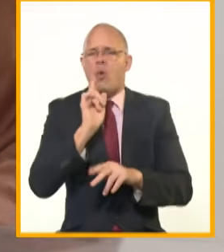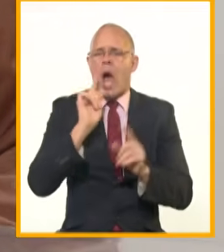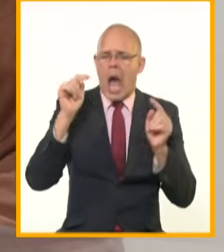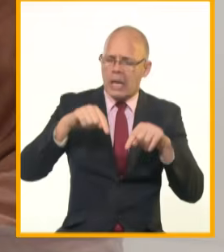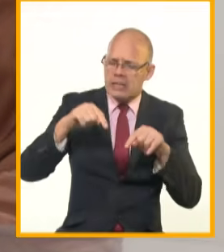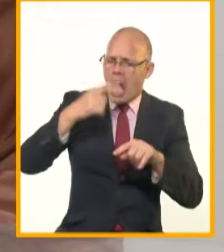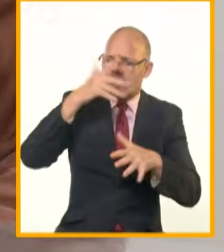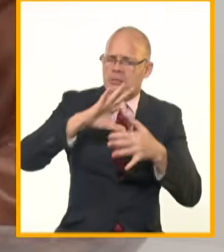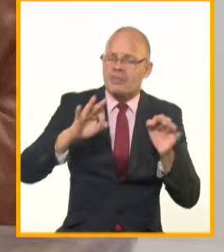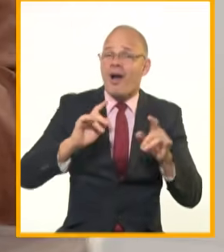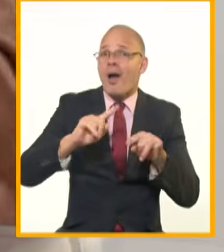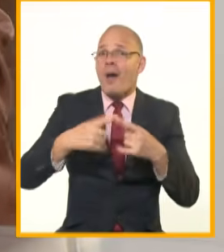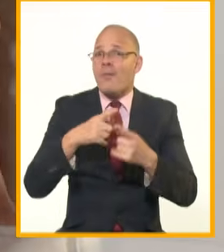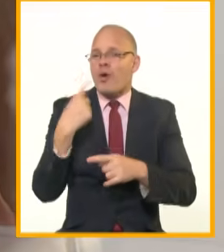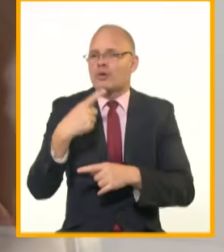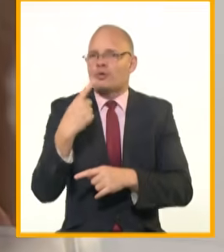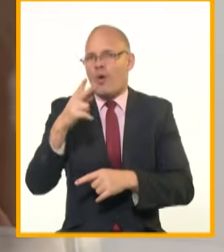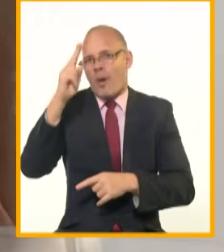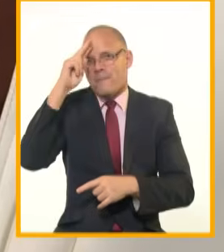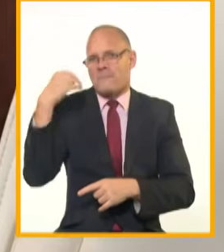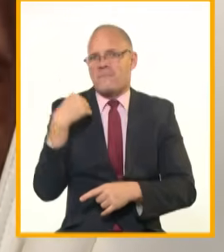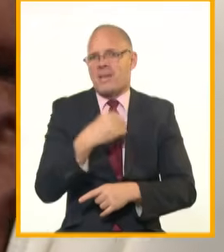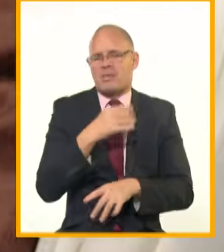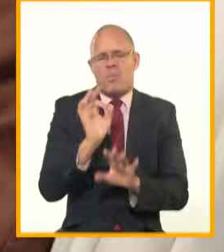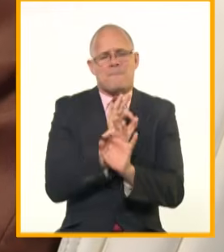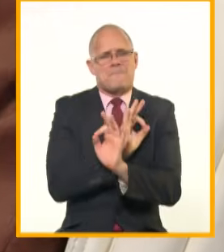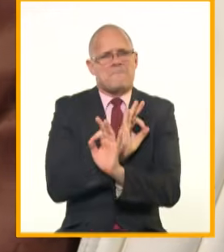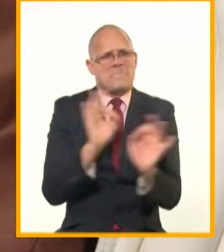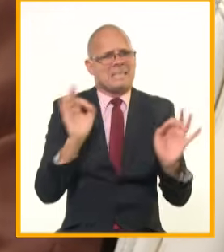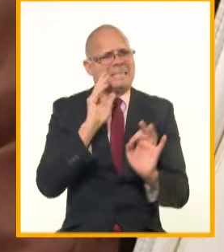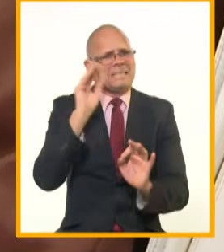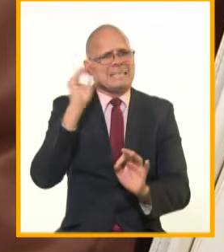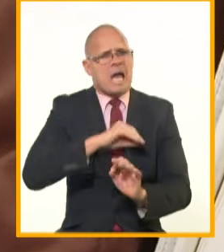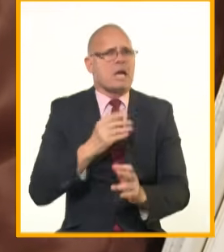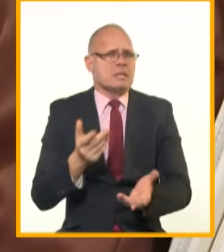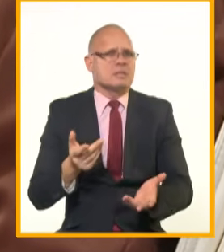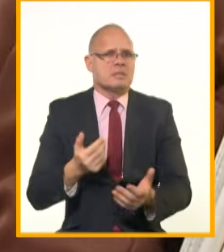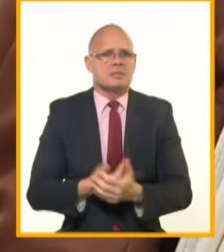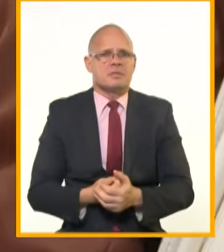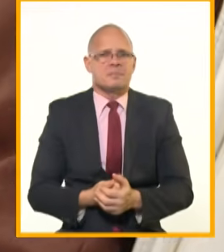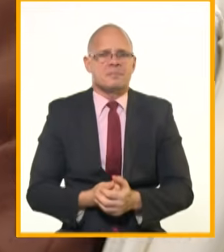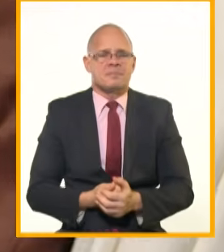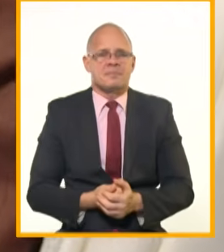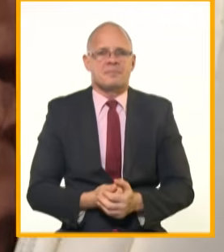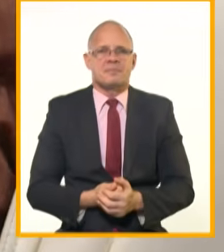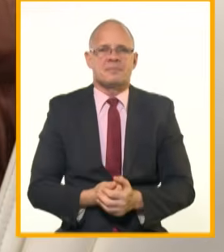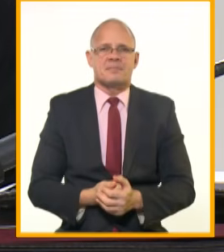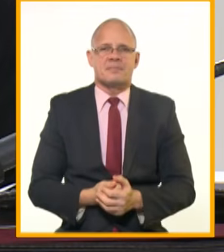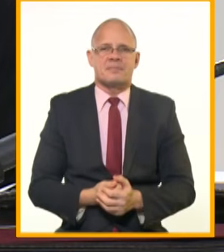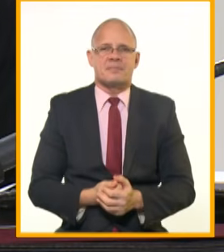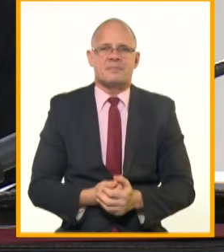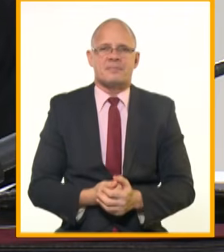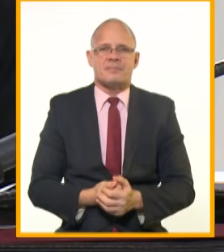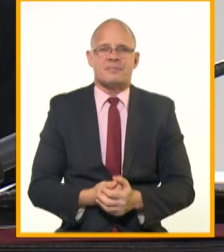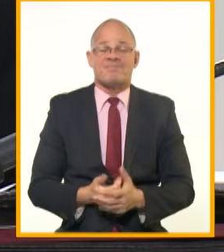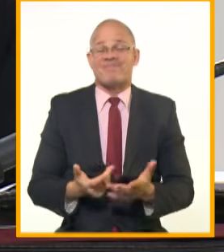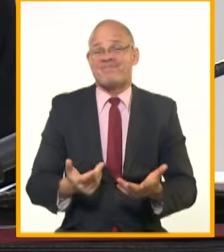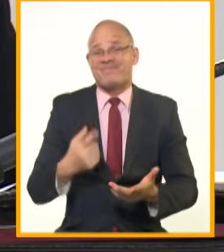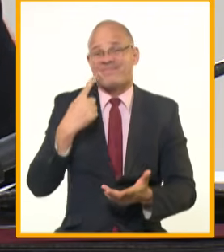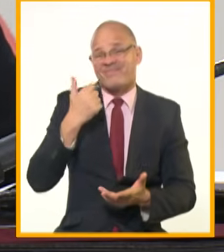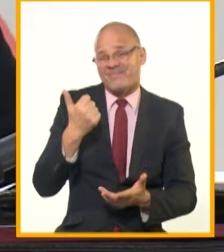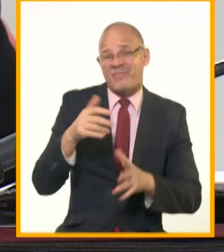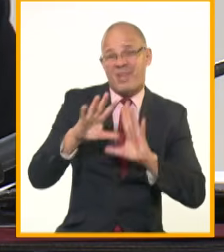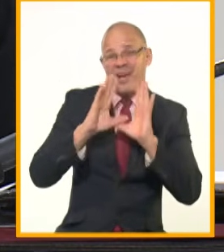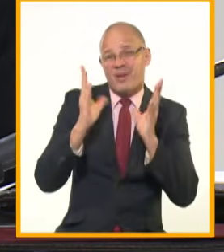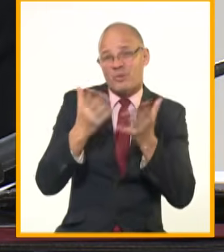nuestro personal de salud en esas especialidades que son determinantes. Es parte de esa obra social que la Revolución creó y que